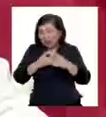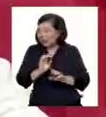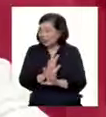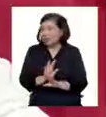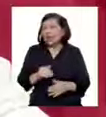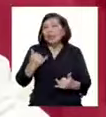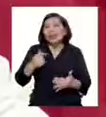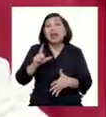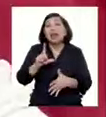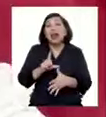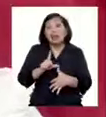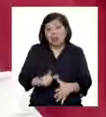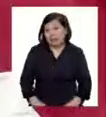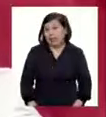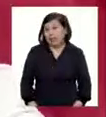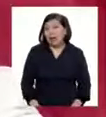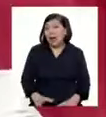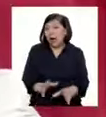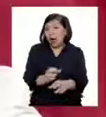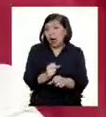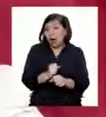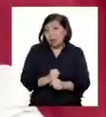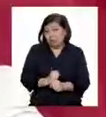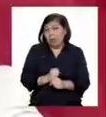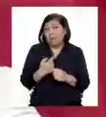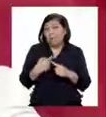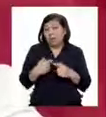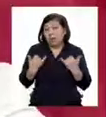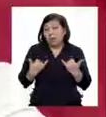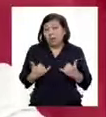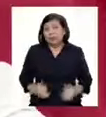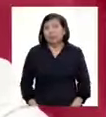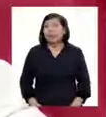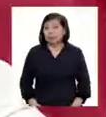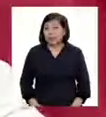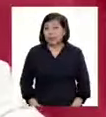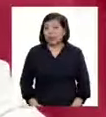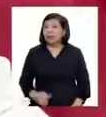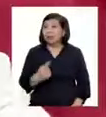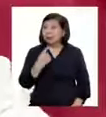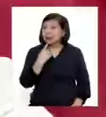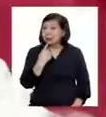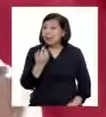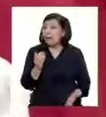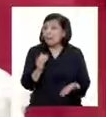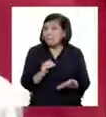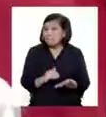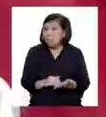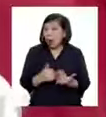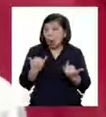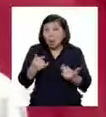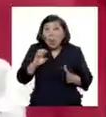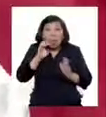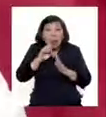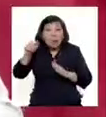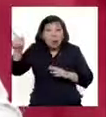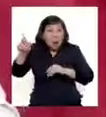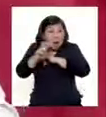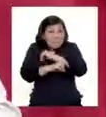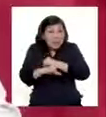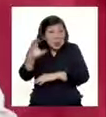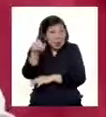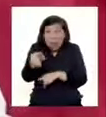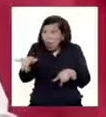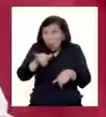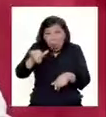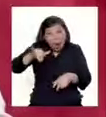nivel Latinoamérica ha adoptado como oposición este tipo de extorsión y, como le reitero una vez más, en Colombia en este momento se está llevando la misma